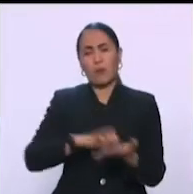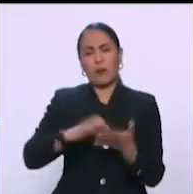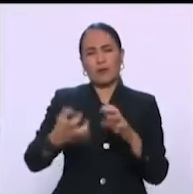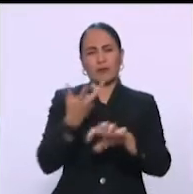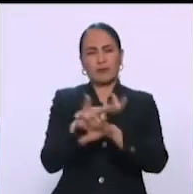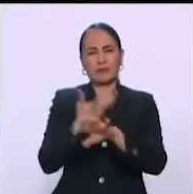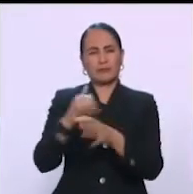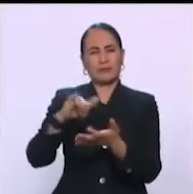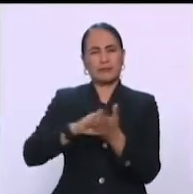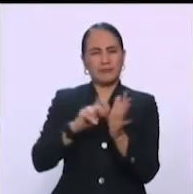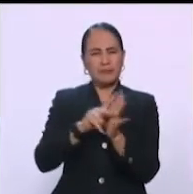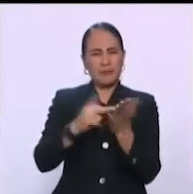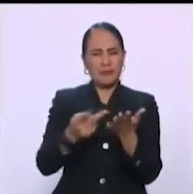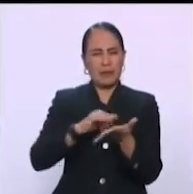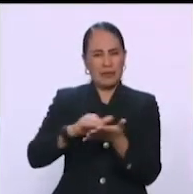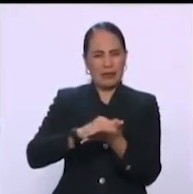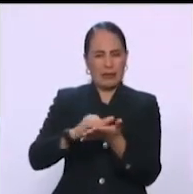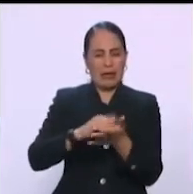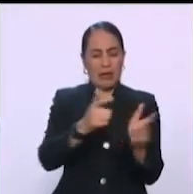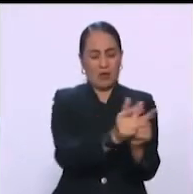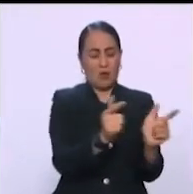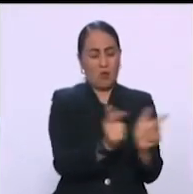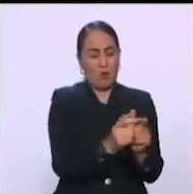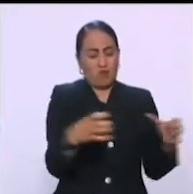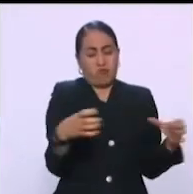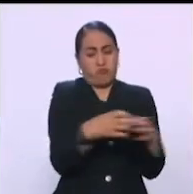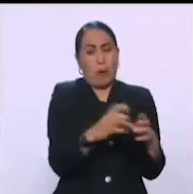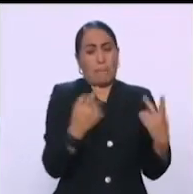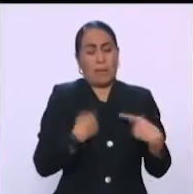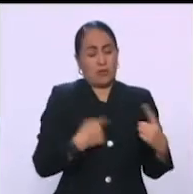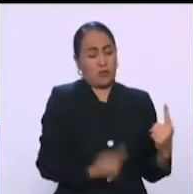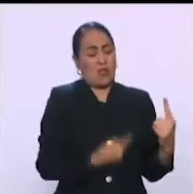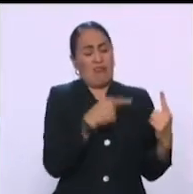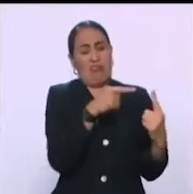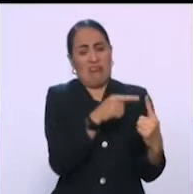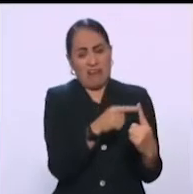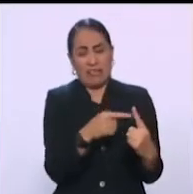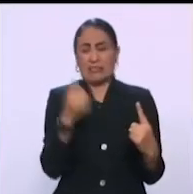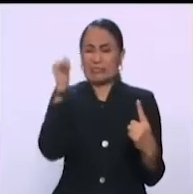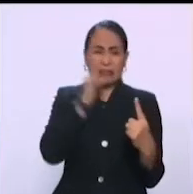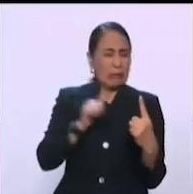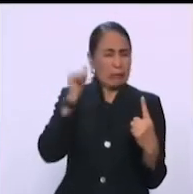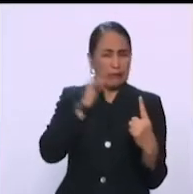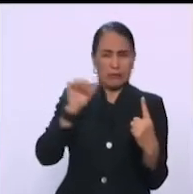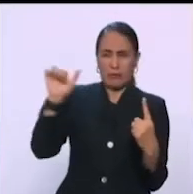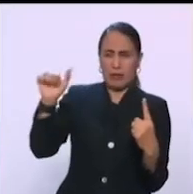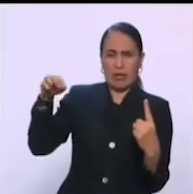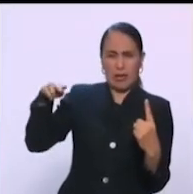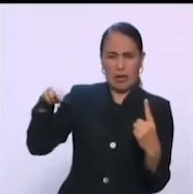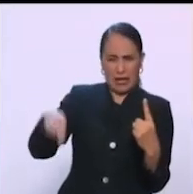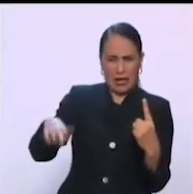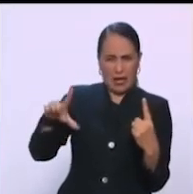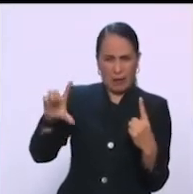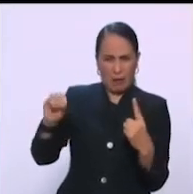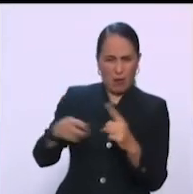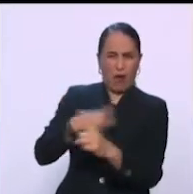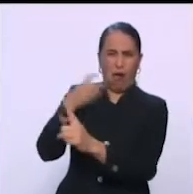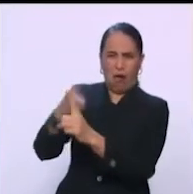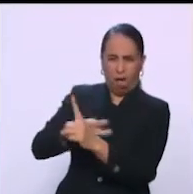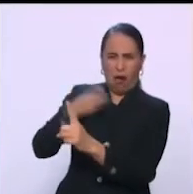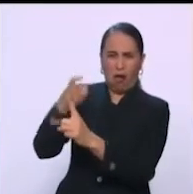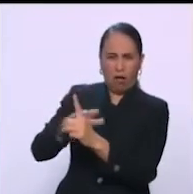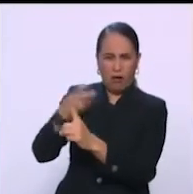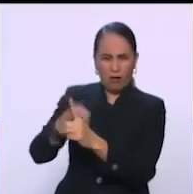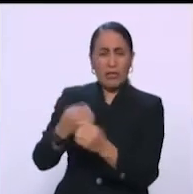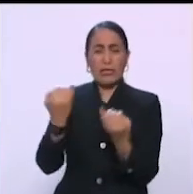un personaje abiertamente clasista, a un personaje que ha estado en contra de López Obrador, pero además de que es un consultor de